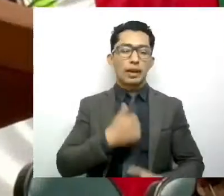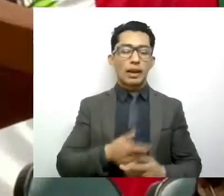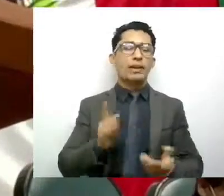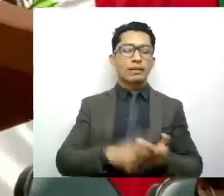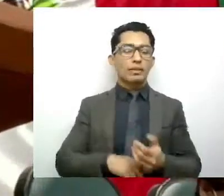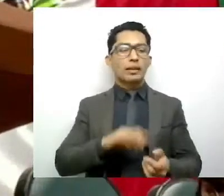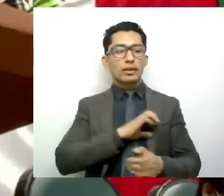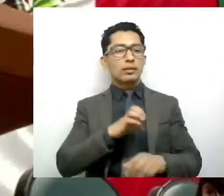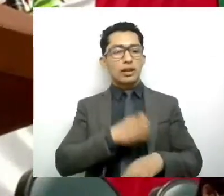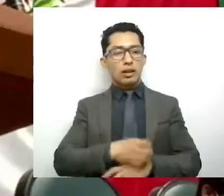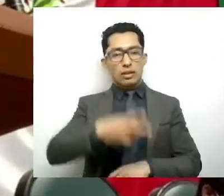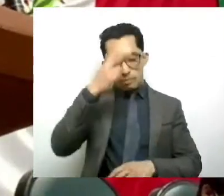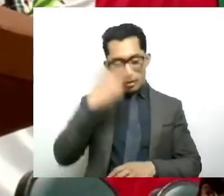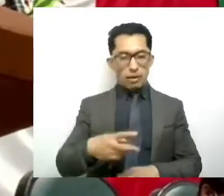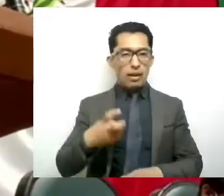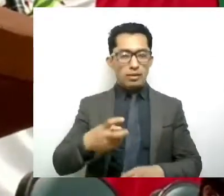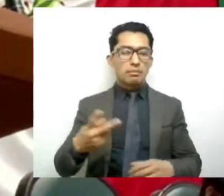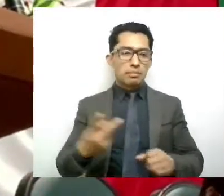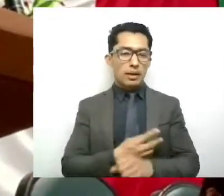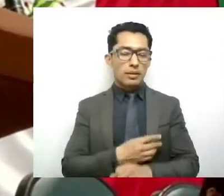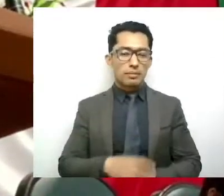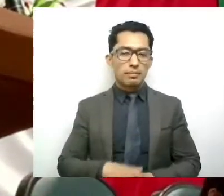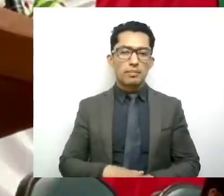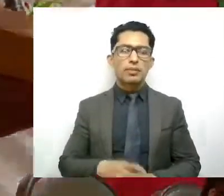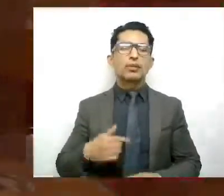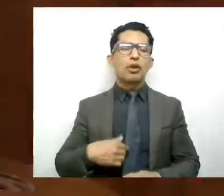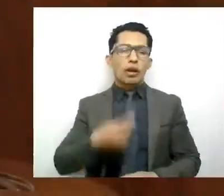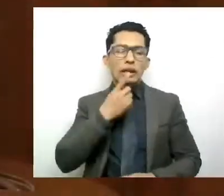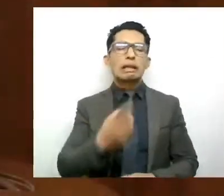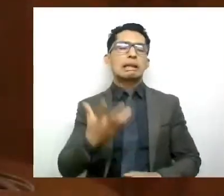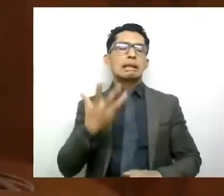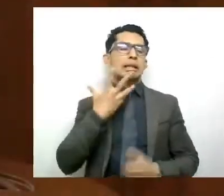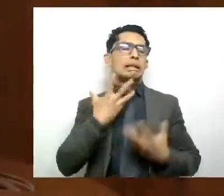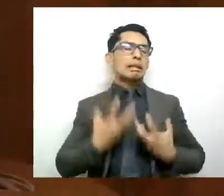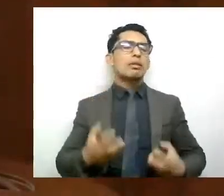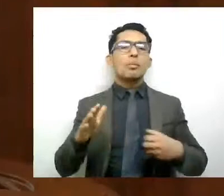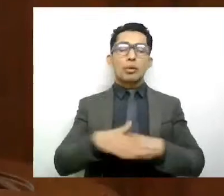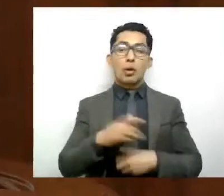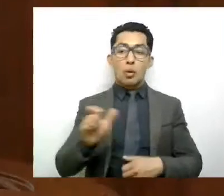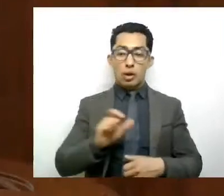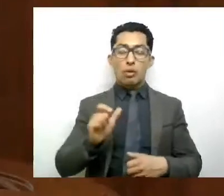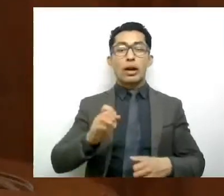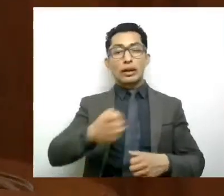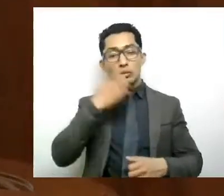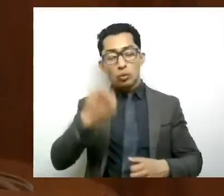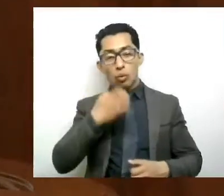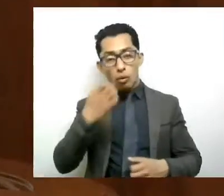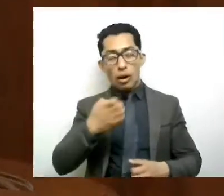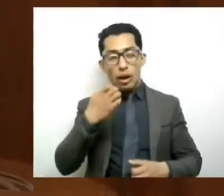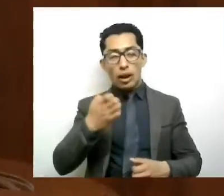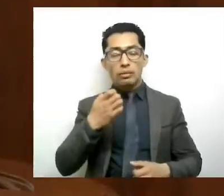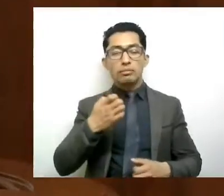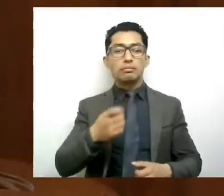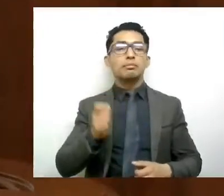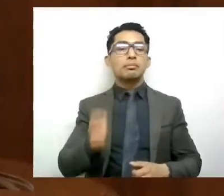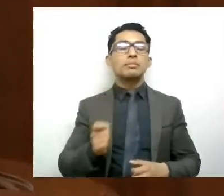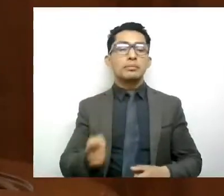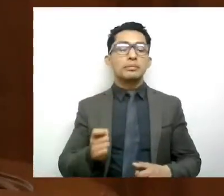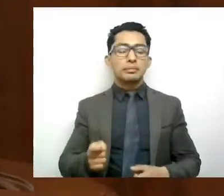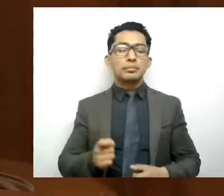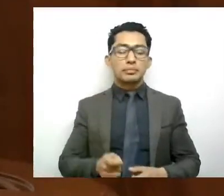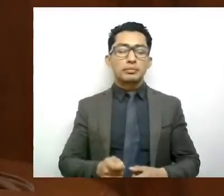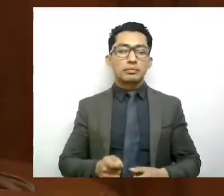México. Y refiero tristes porque cuando se trata de una escuela, no hablamos de